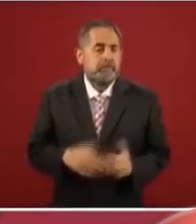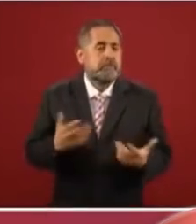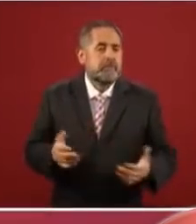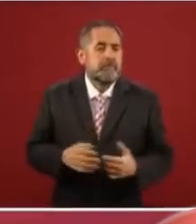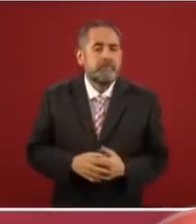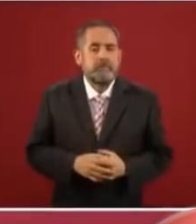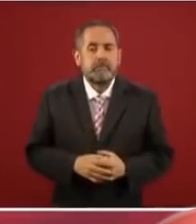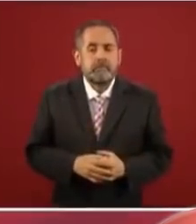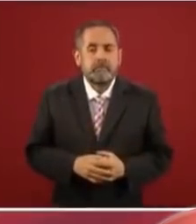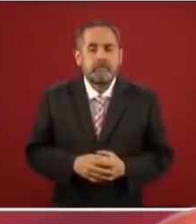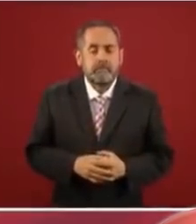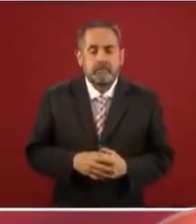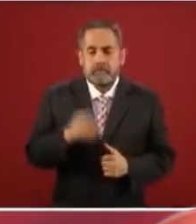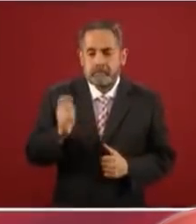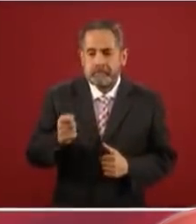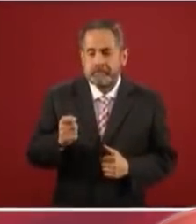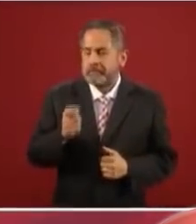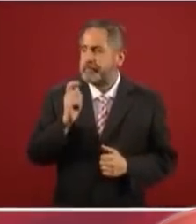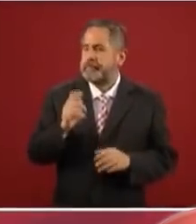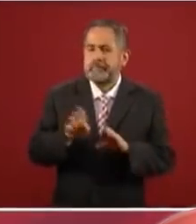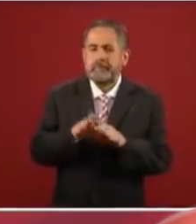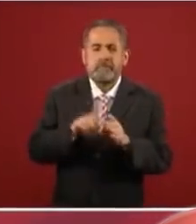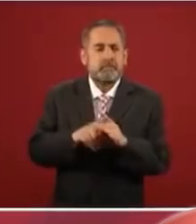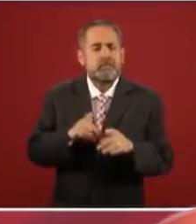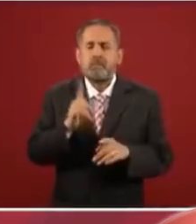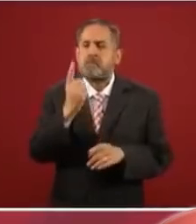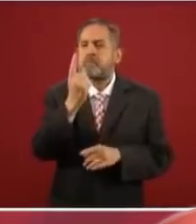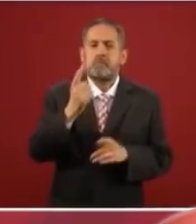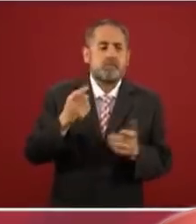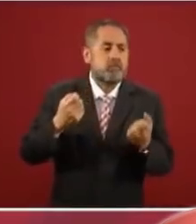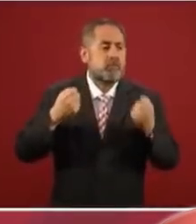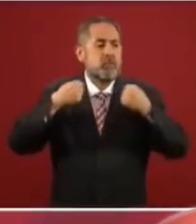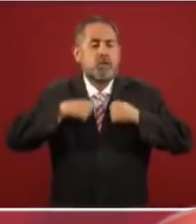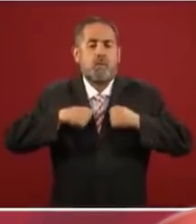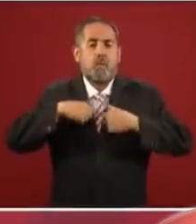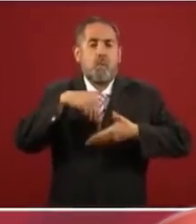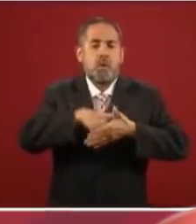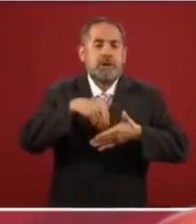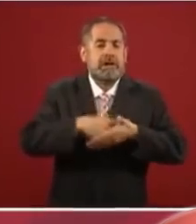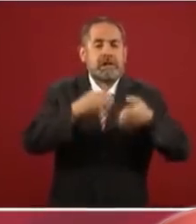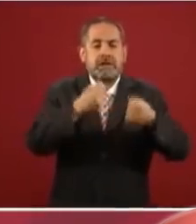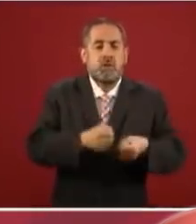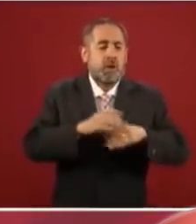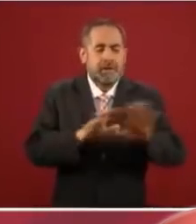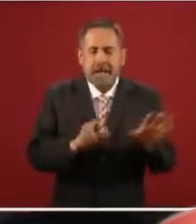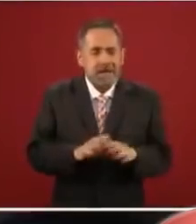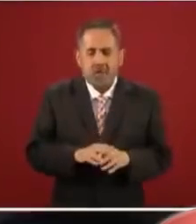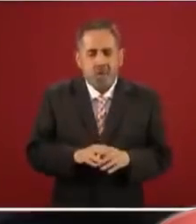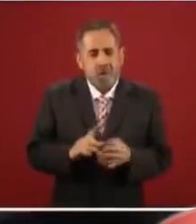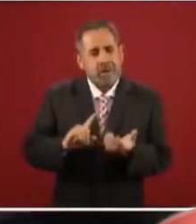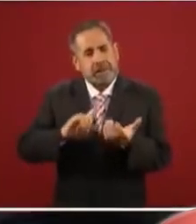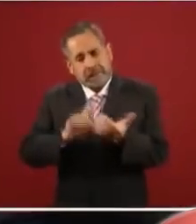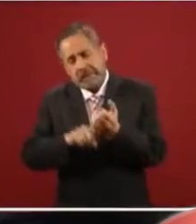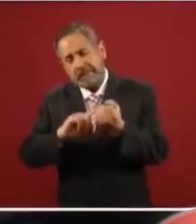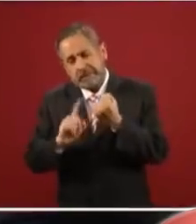Entonces, no es nada más mochila segura, es vamos